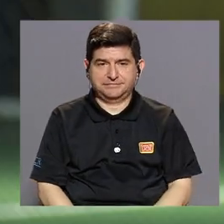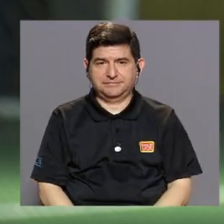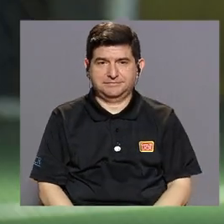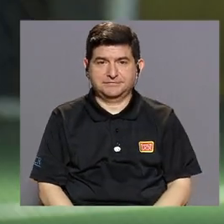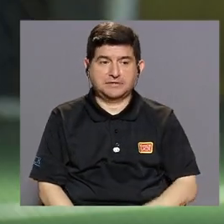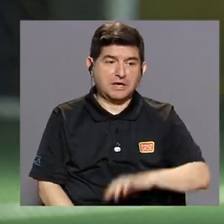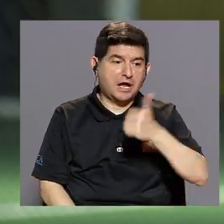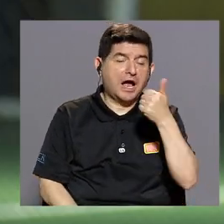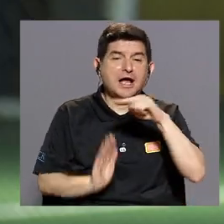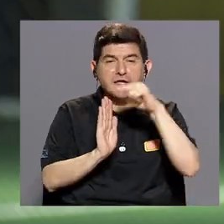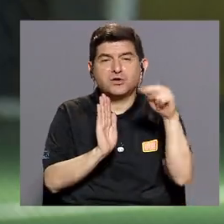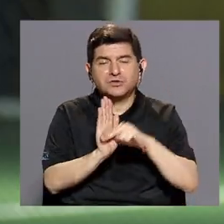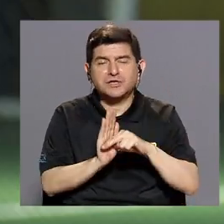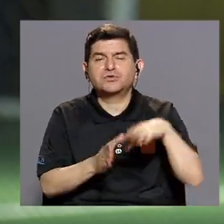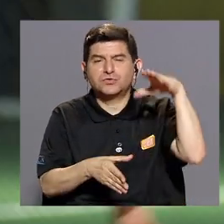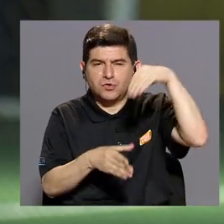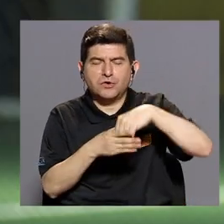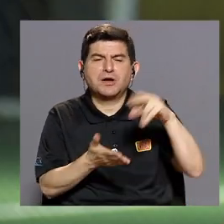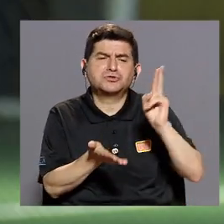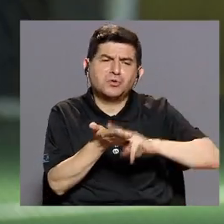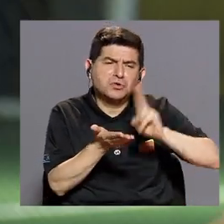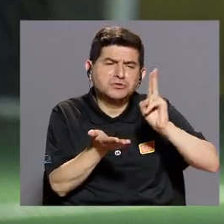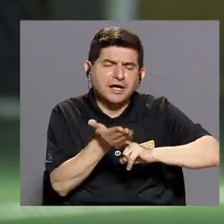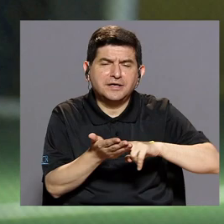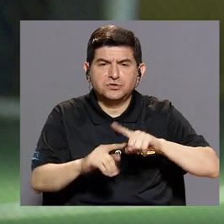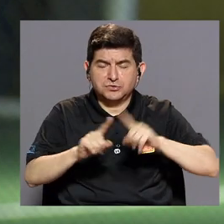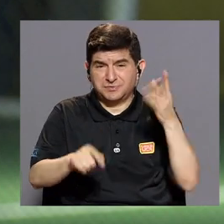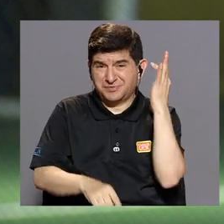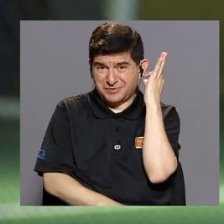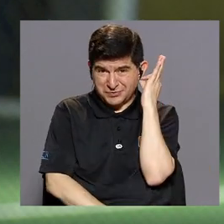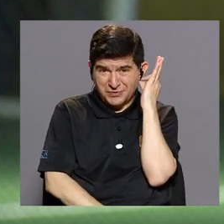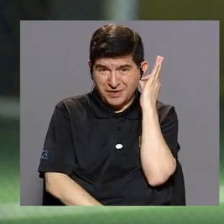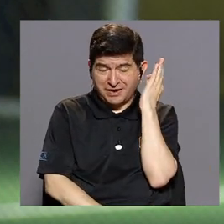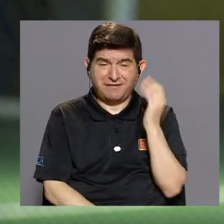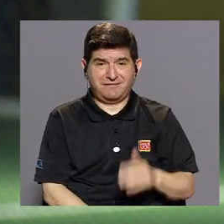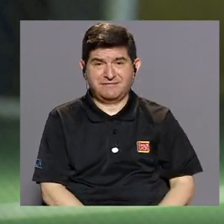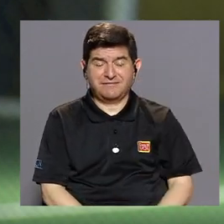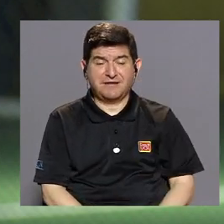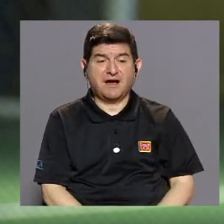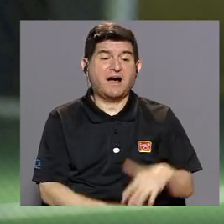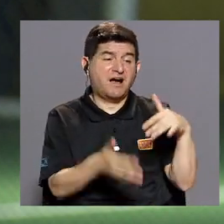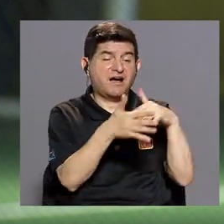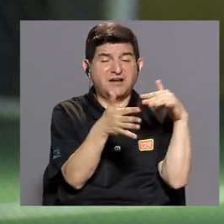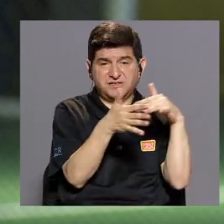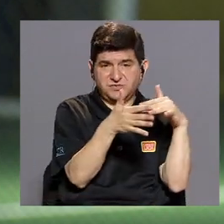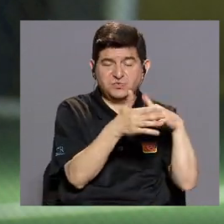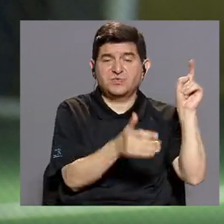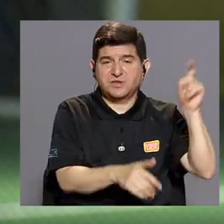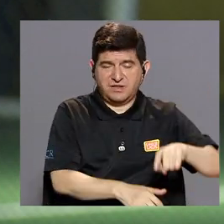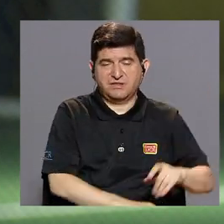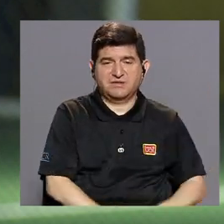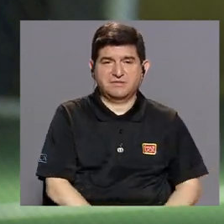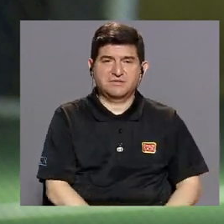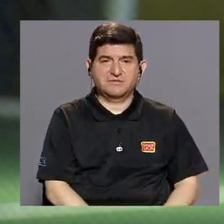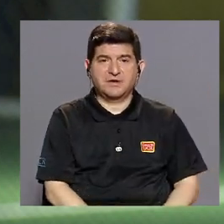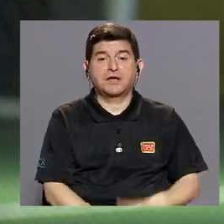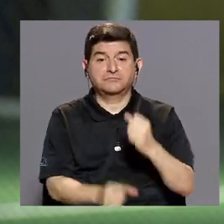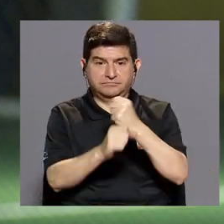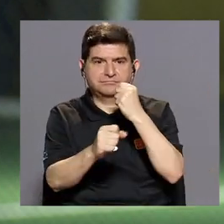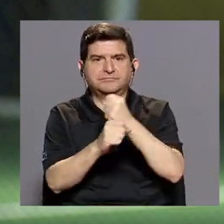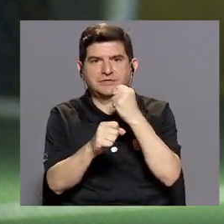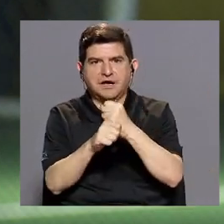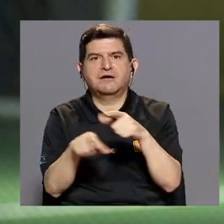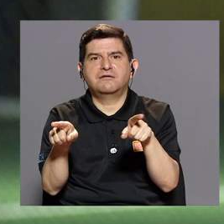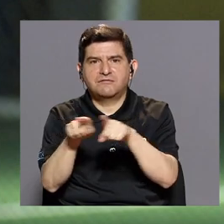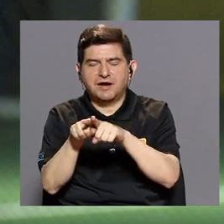ahí hay otros parámetros que juegan, ¿verdad? Contratos y demás, pero una mujer tiene que ir a estudiar, tiene que ir a